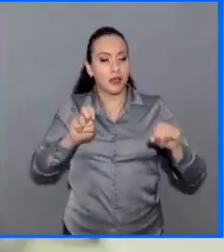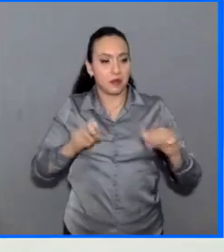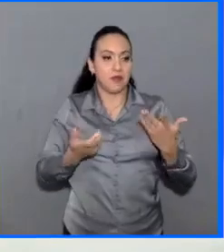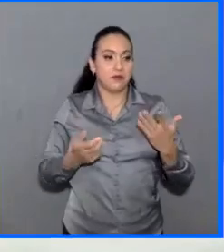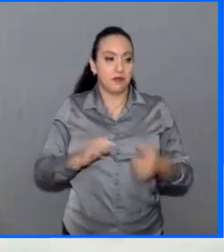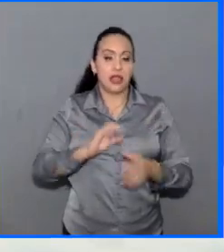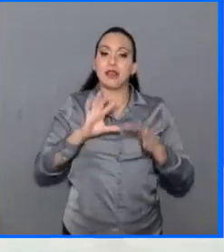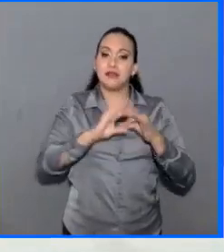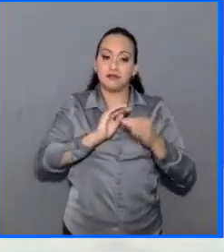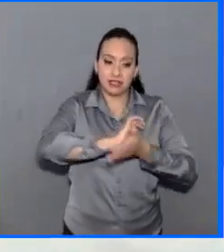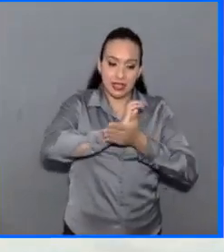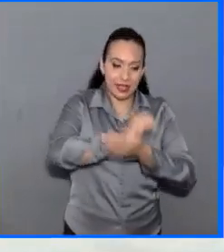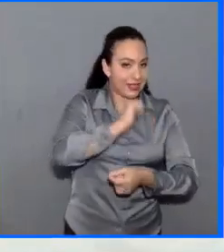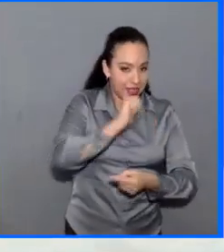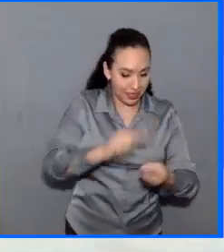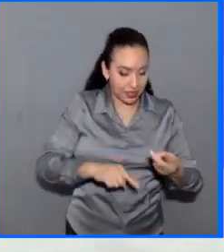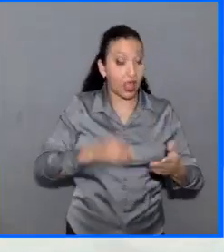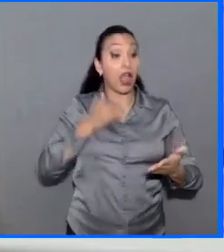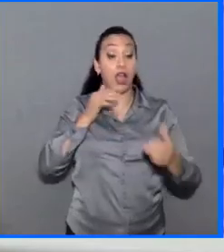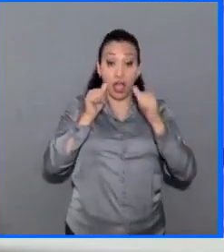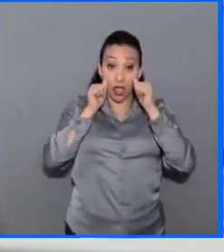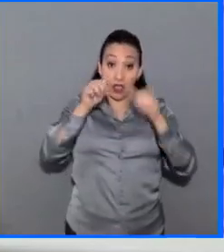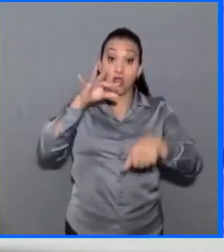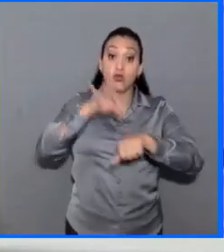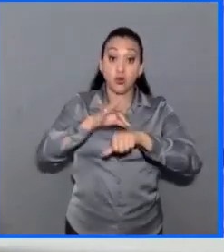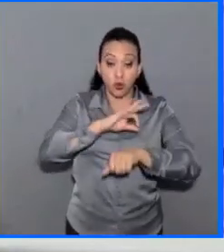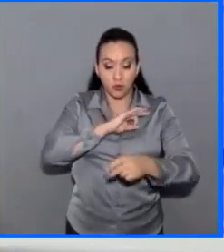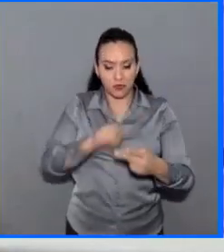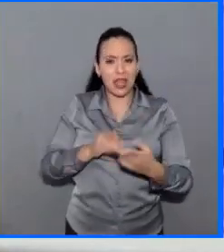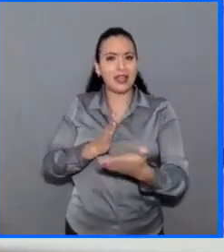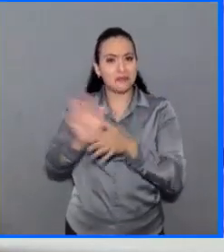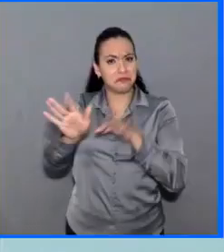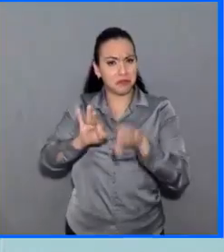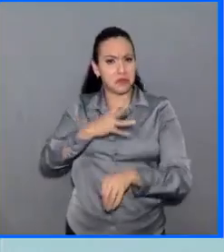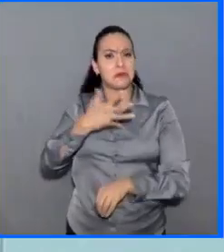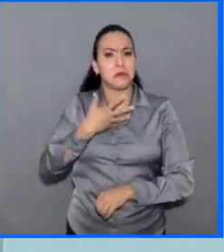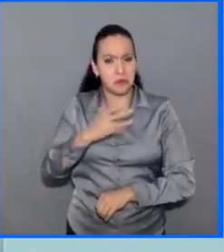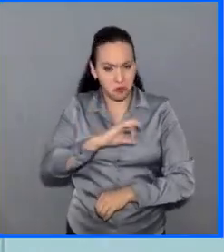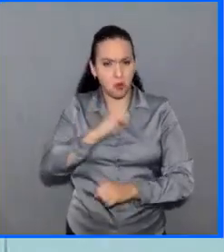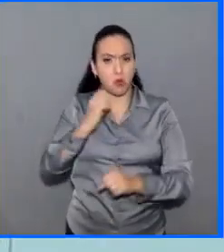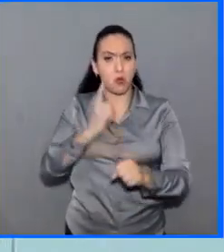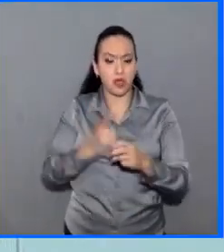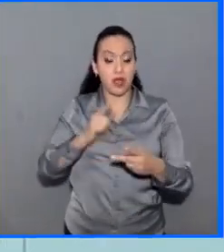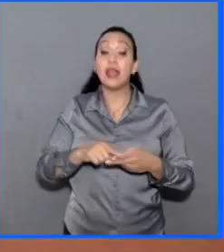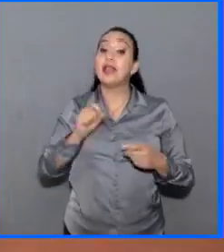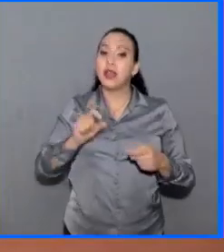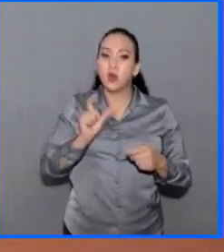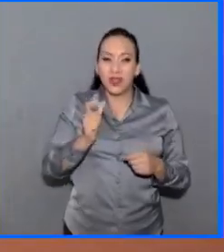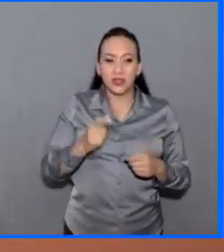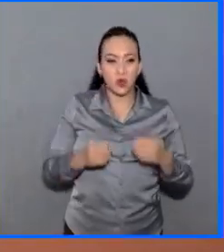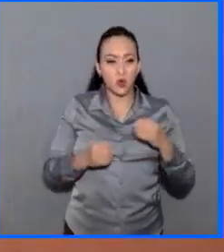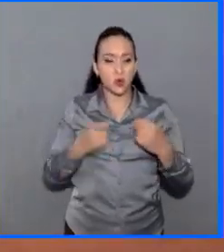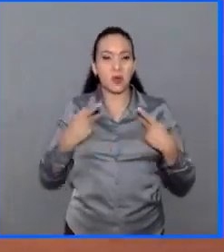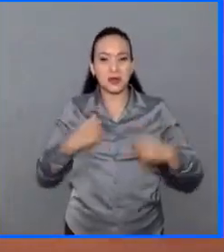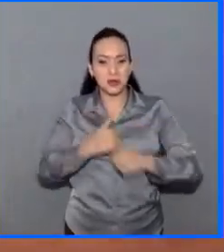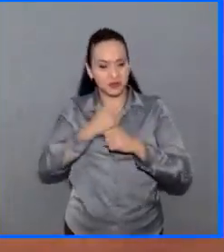la atención médica, el acceso al empleo, la justicia y la reparación del daño. La Corte ha reafirmado que las personas con